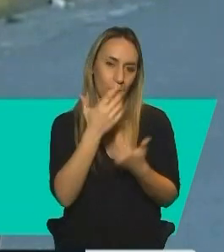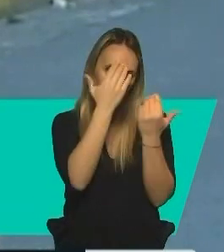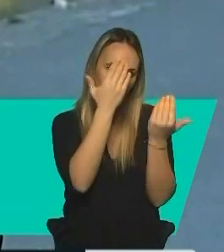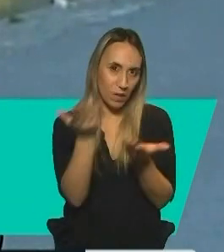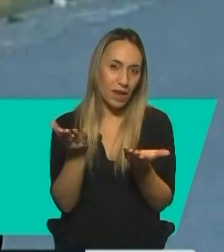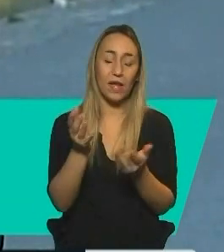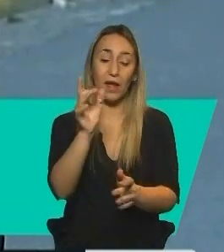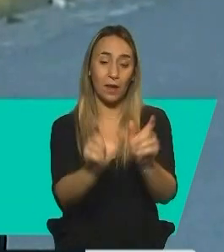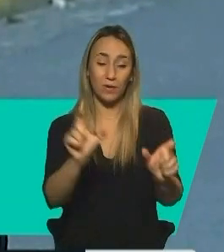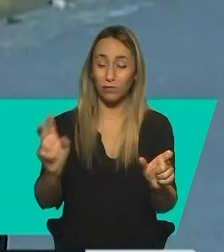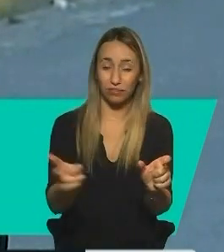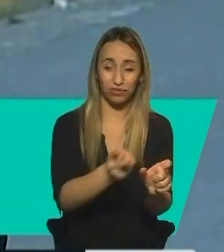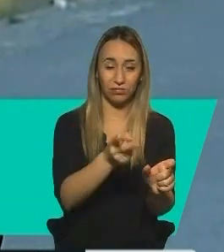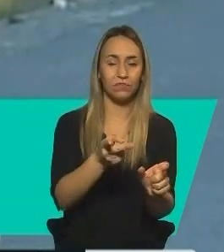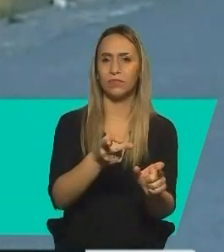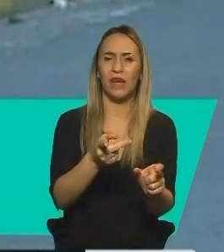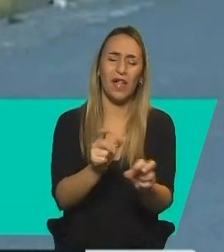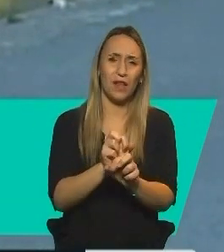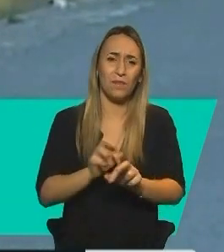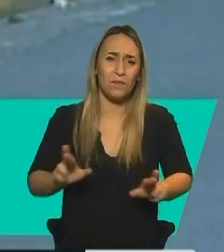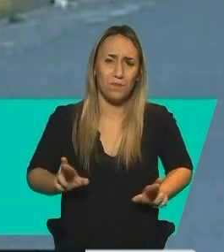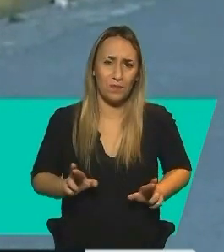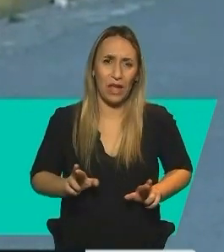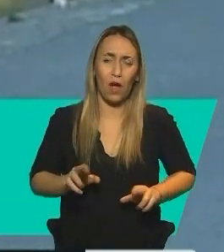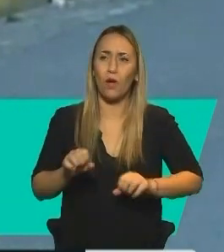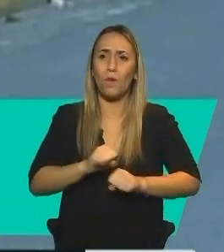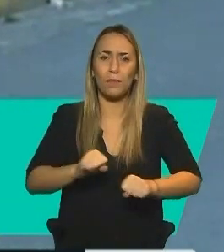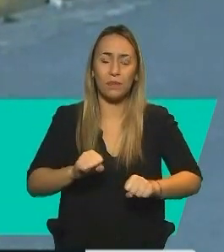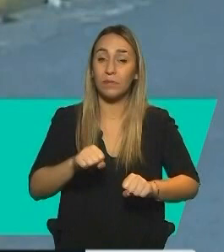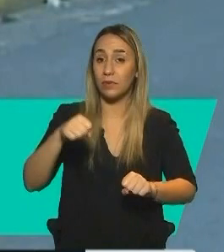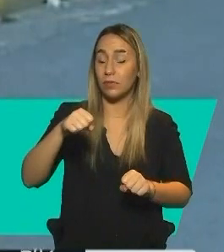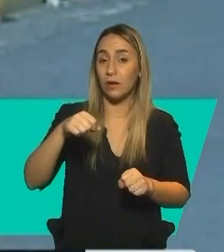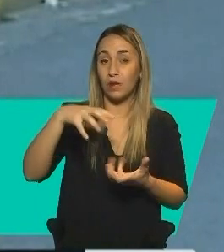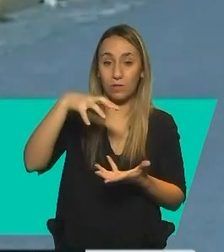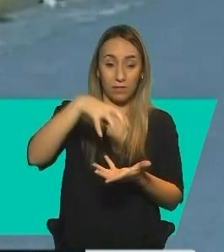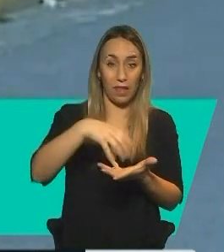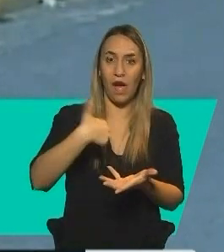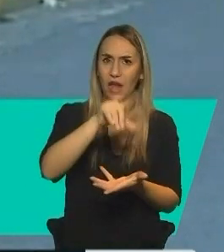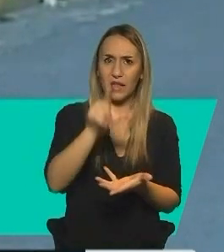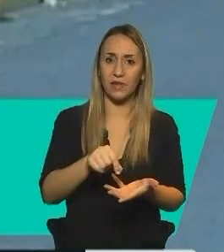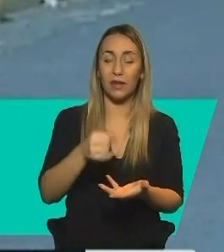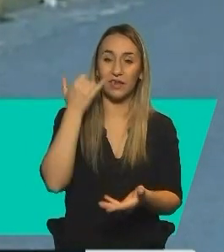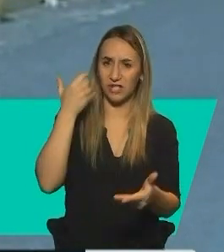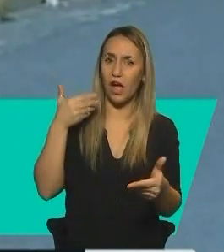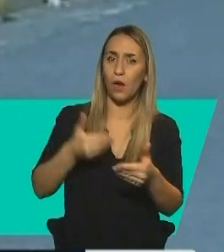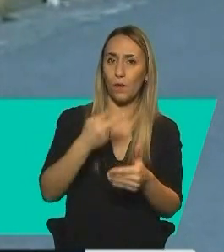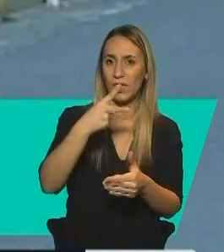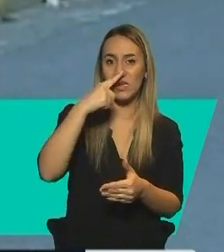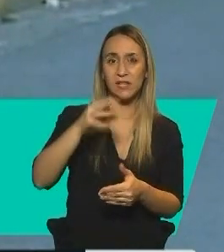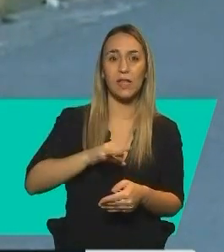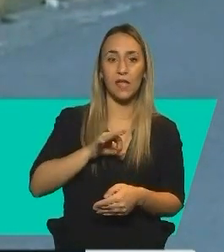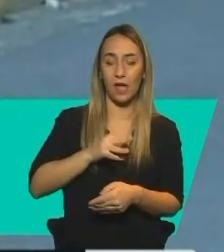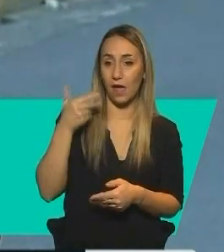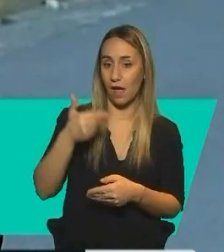víctimas del peor atentado terrorista que tuvo la Argentina. Se están cumpliendo 27 años. Y como